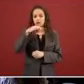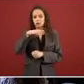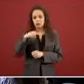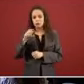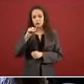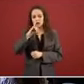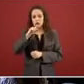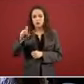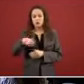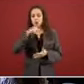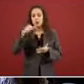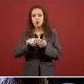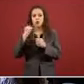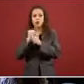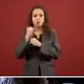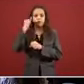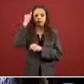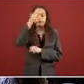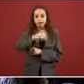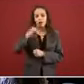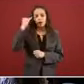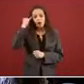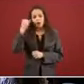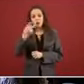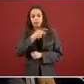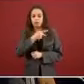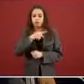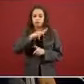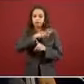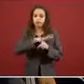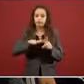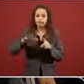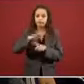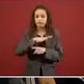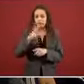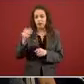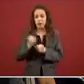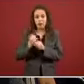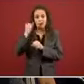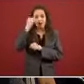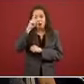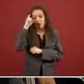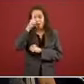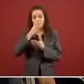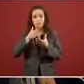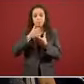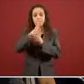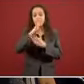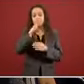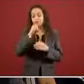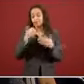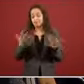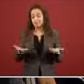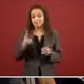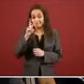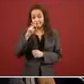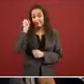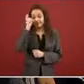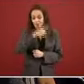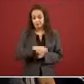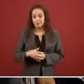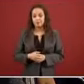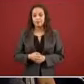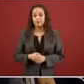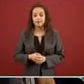rurales, indígenas, de muy difícil acceso. Estamos en algunos lugares, en localidades de alta y